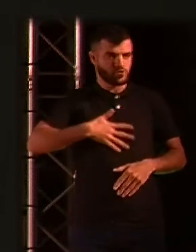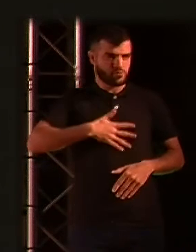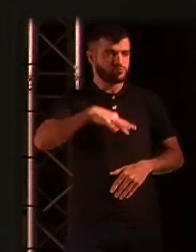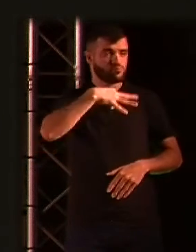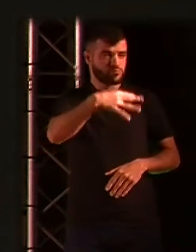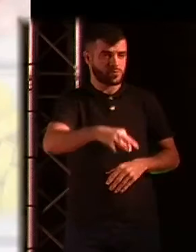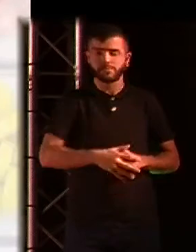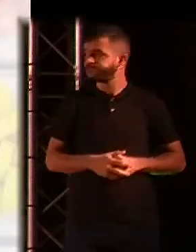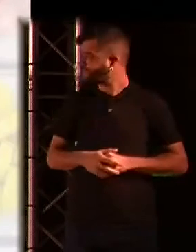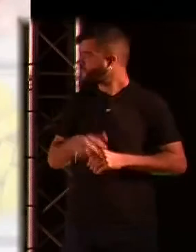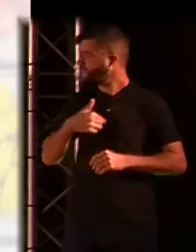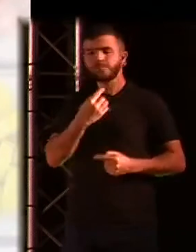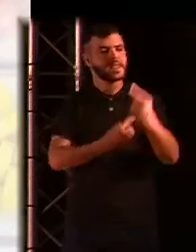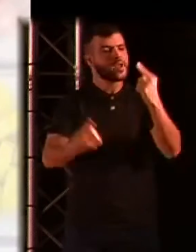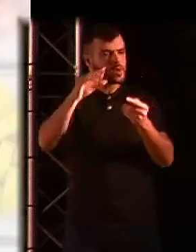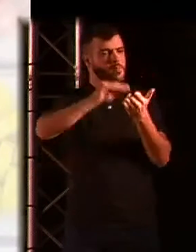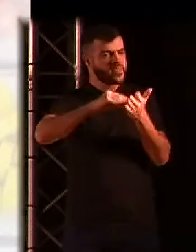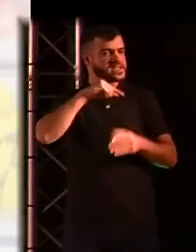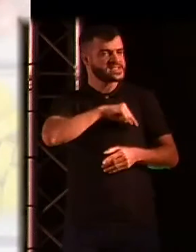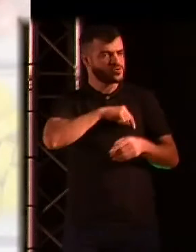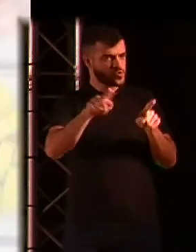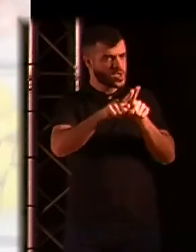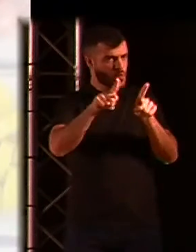Así me siento algunas veces.